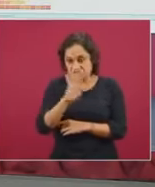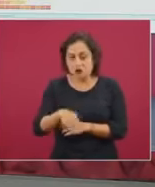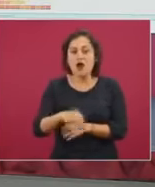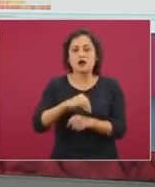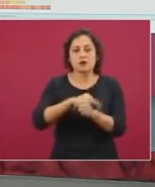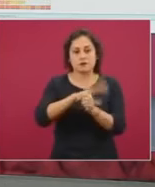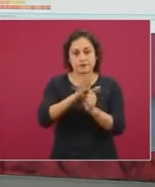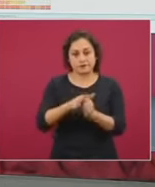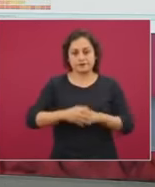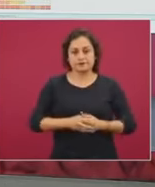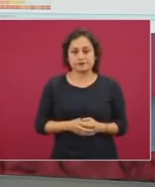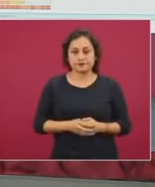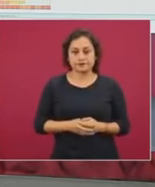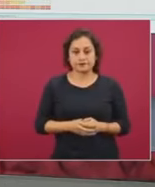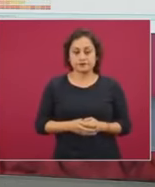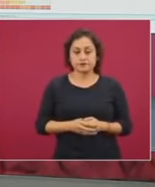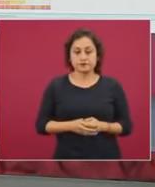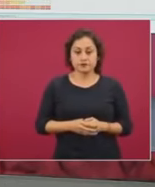Y ya